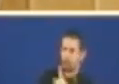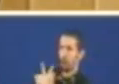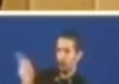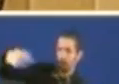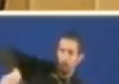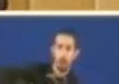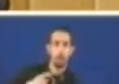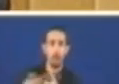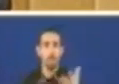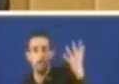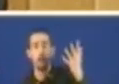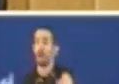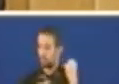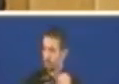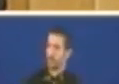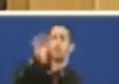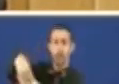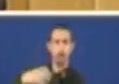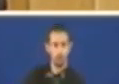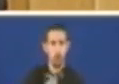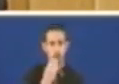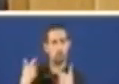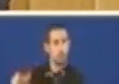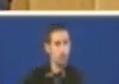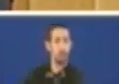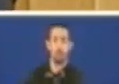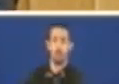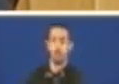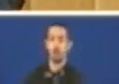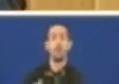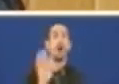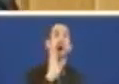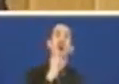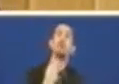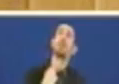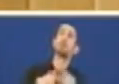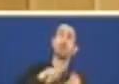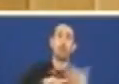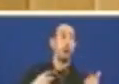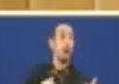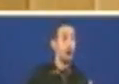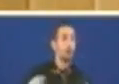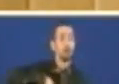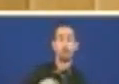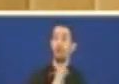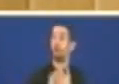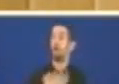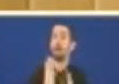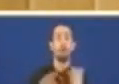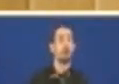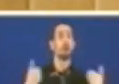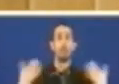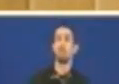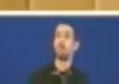producto. Non se pode decir, como afirma a Xunta de Galiza, que non temos competencia ninguna en materia de produtos